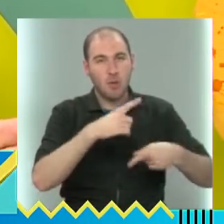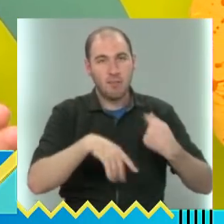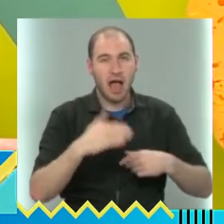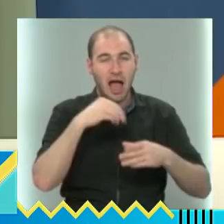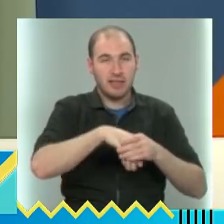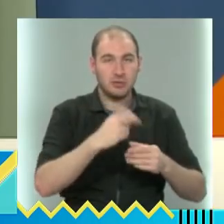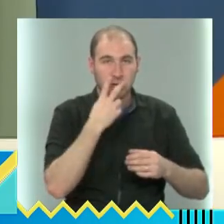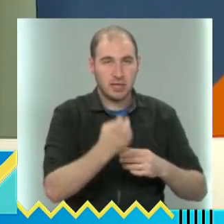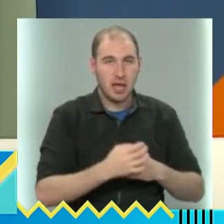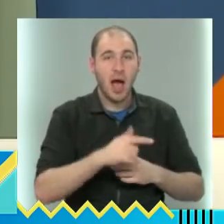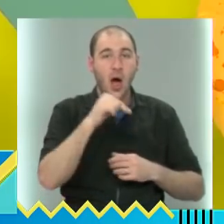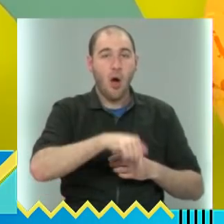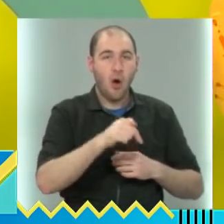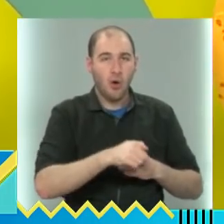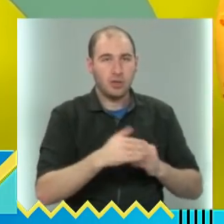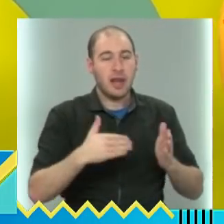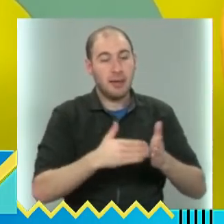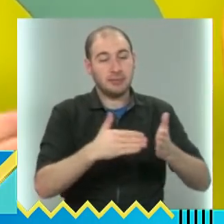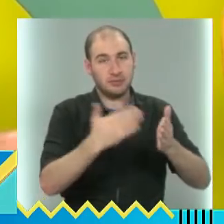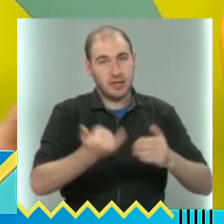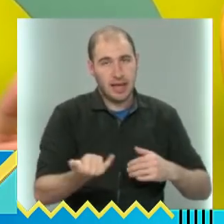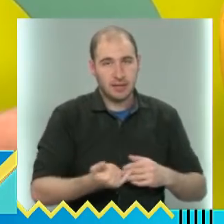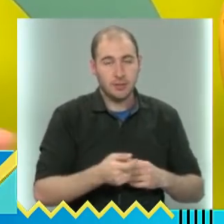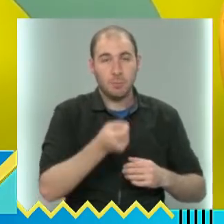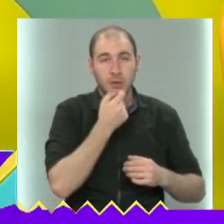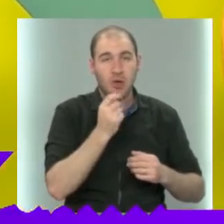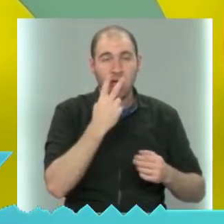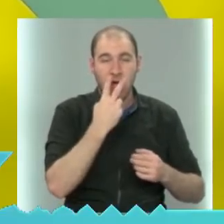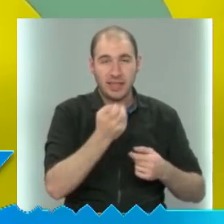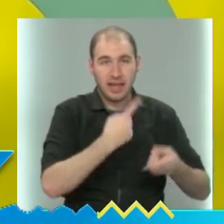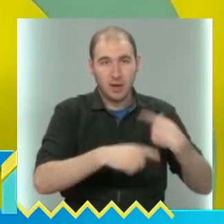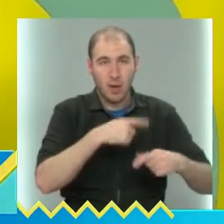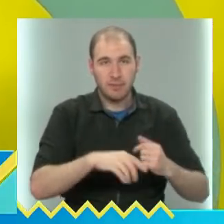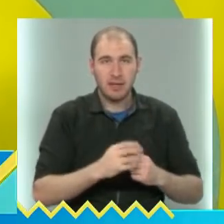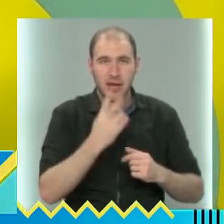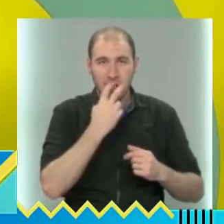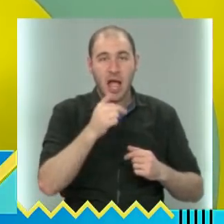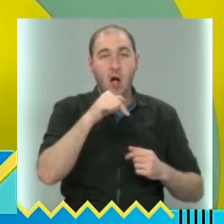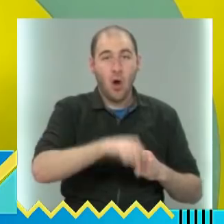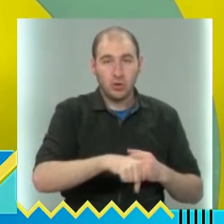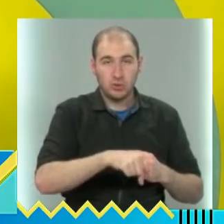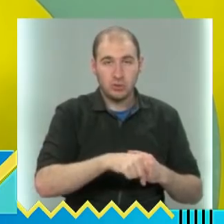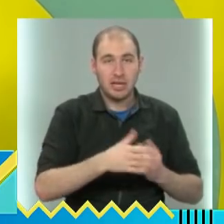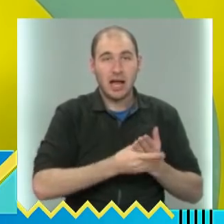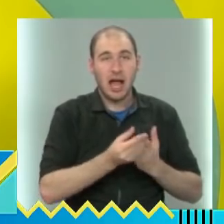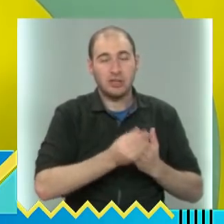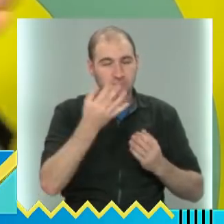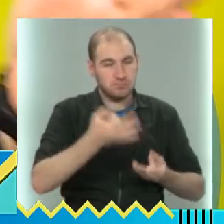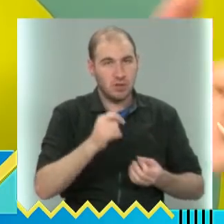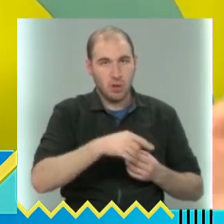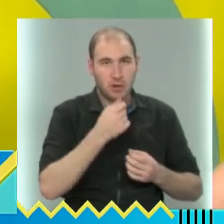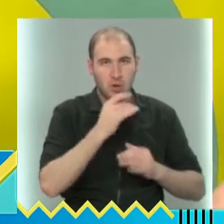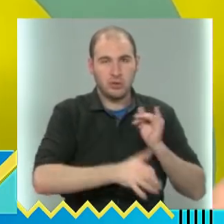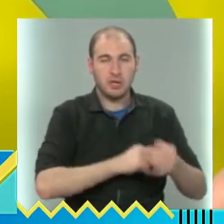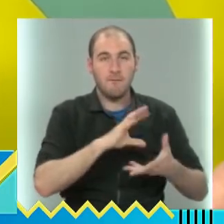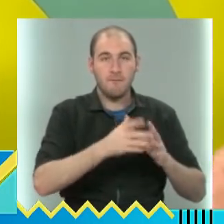la matriz energética. Hoy tenemos ciertas limitaciones, entre ellas que las energías renovables son energía hoy a los costos razonables, porque si no tenemos que hablar